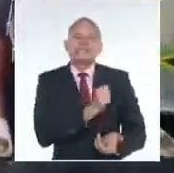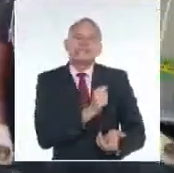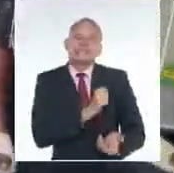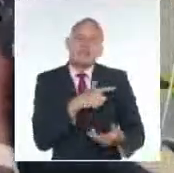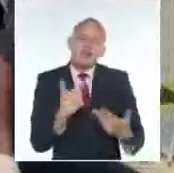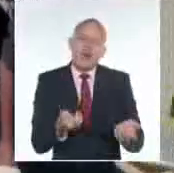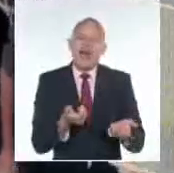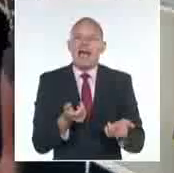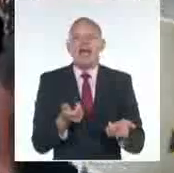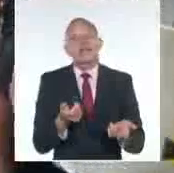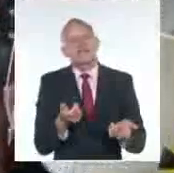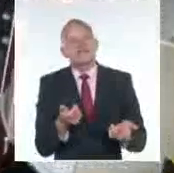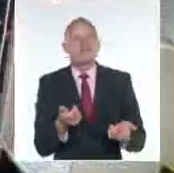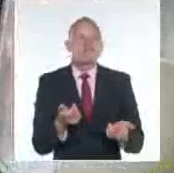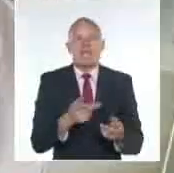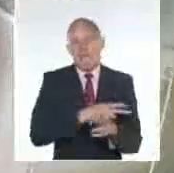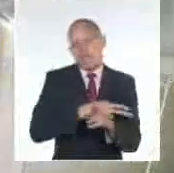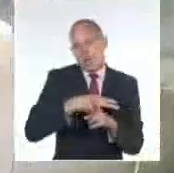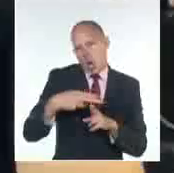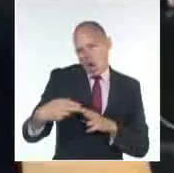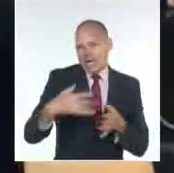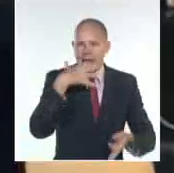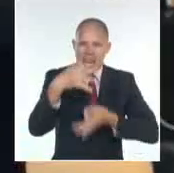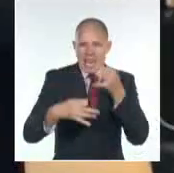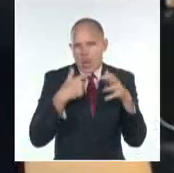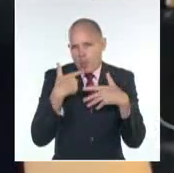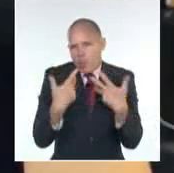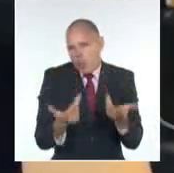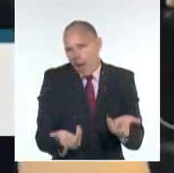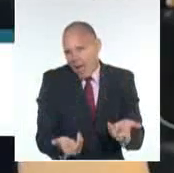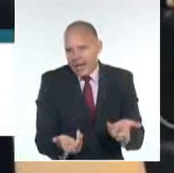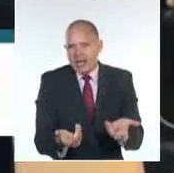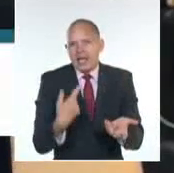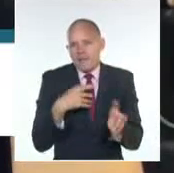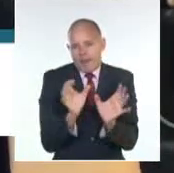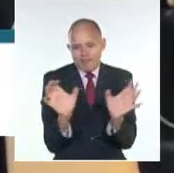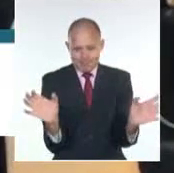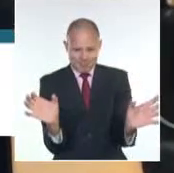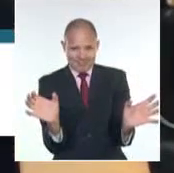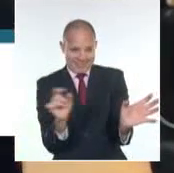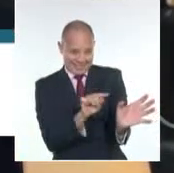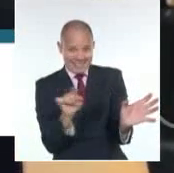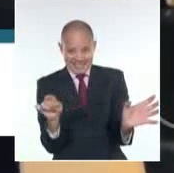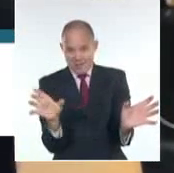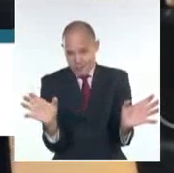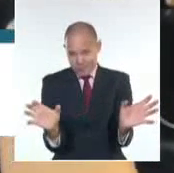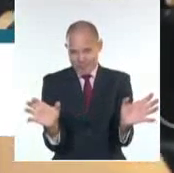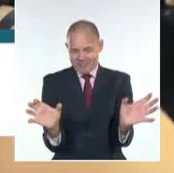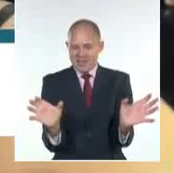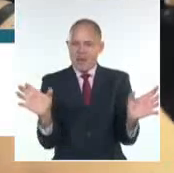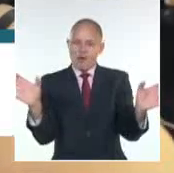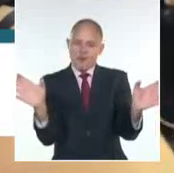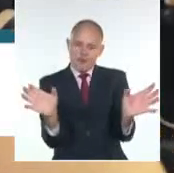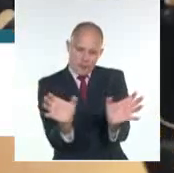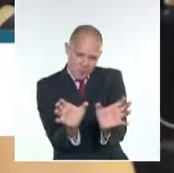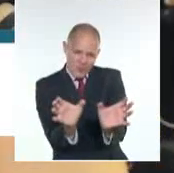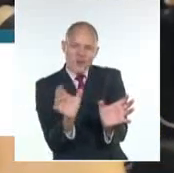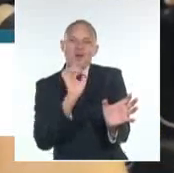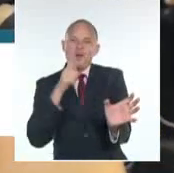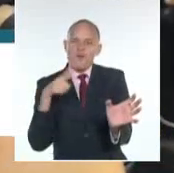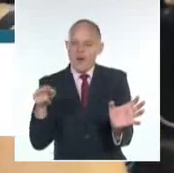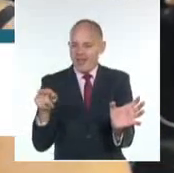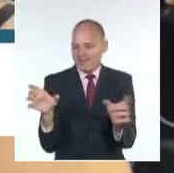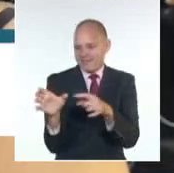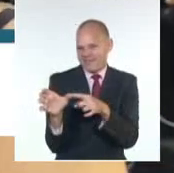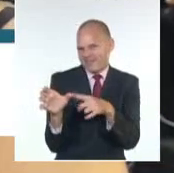historia está basada en el encuentro entre diferentes culturas, no solo la cultura escocesa y la cubana, pero